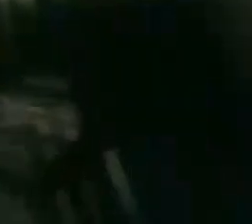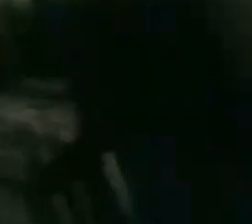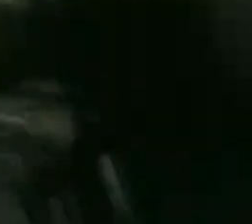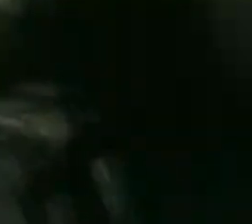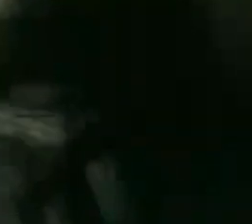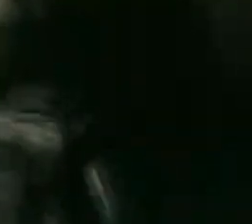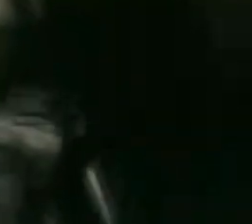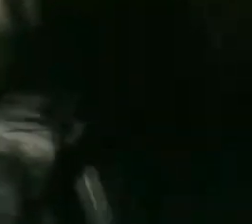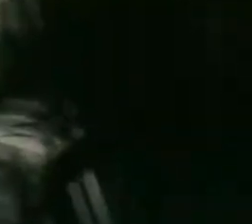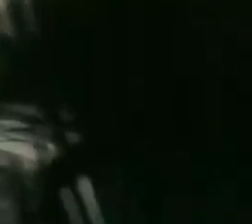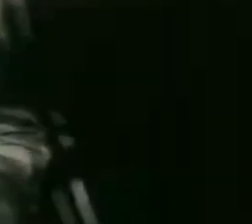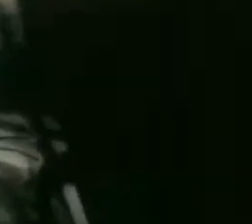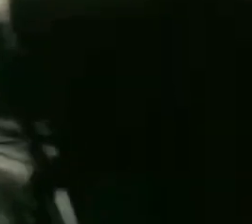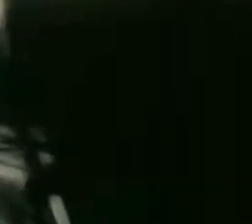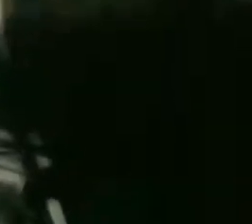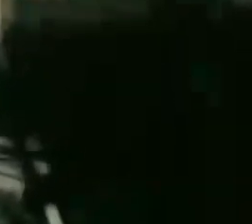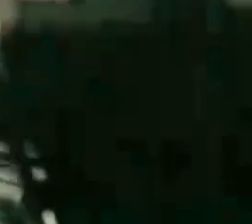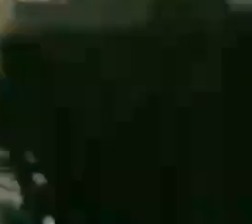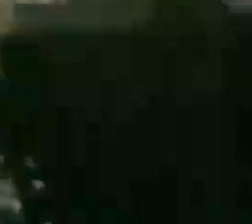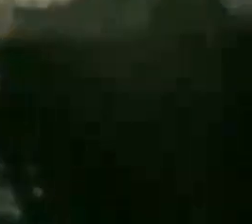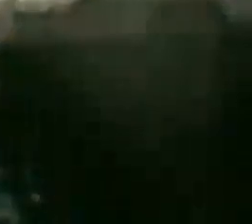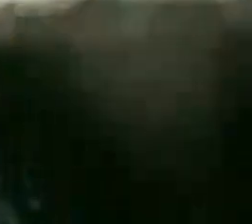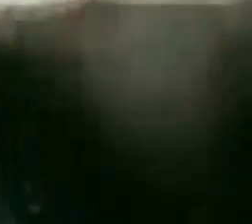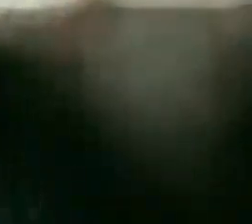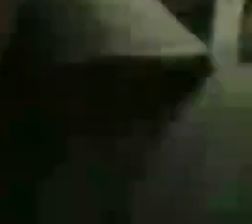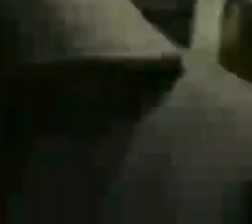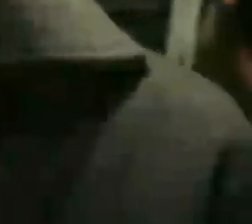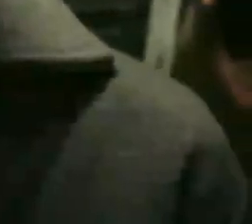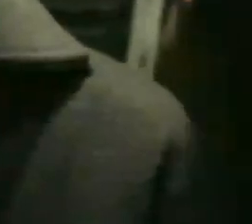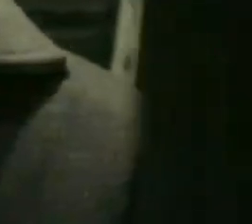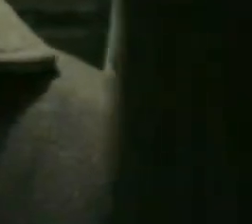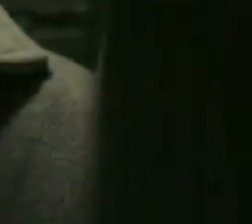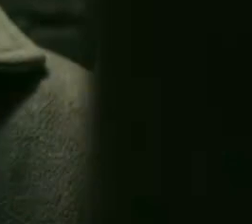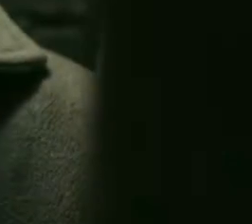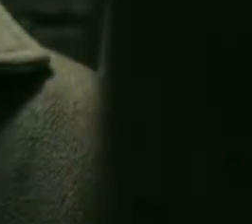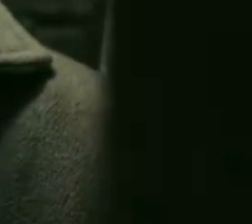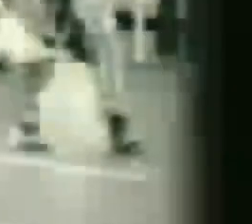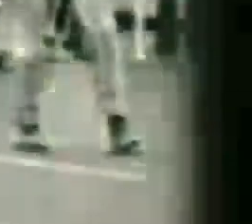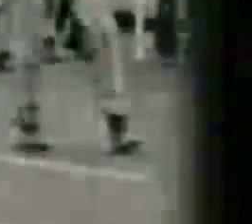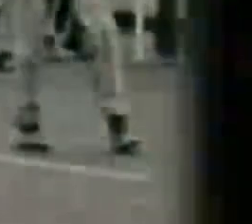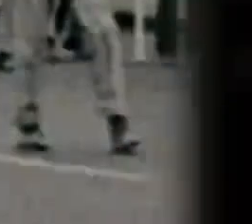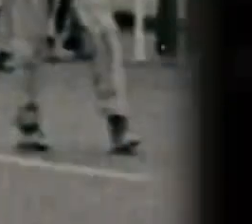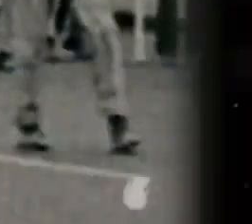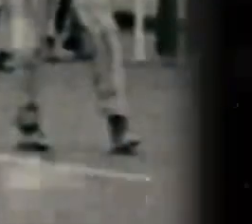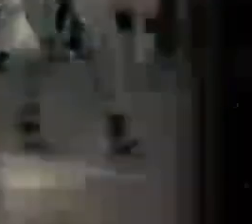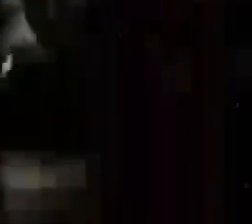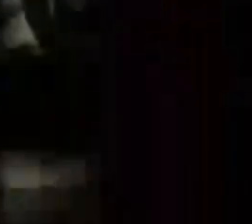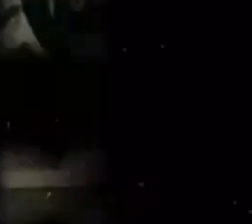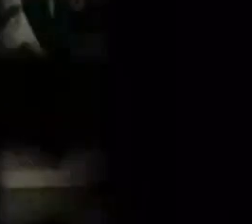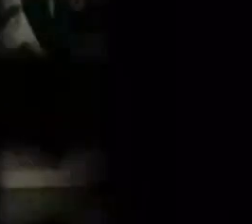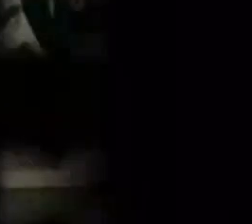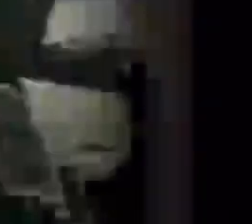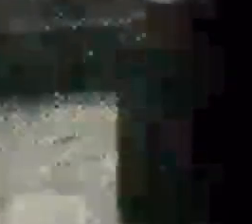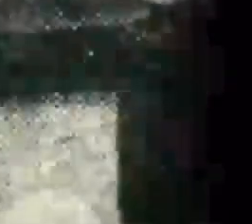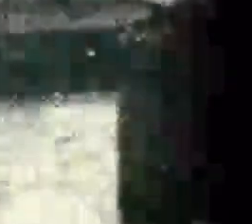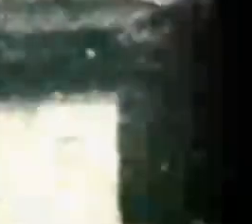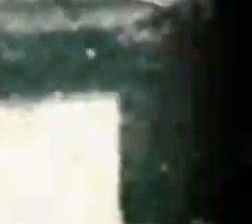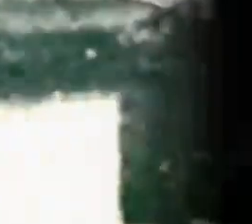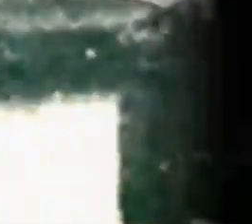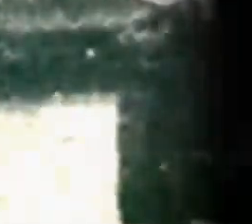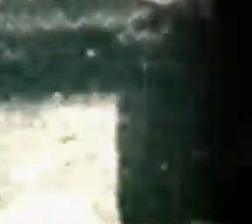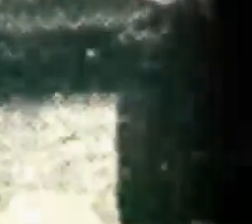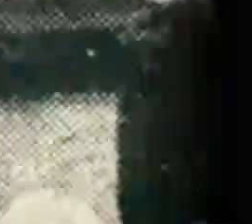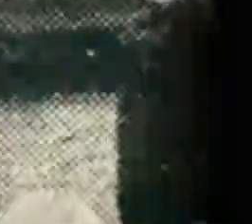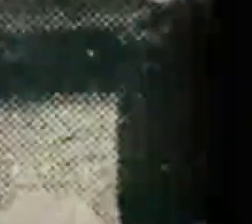Dije, total, voy a ser policía. Le saca uno la verdad a las personas, como sea, de guacanazos, a meterles la